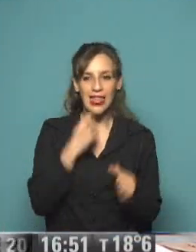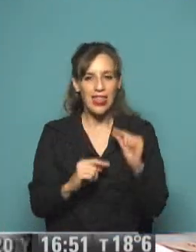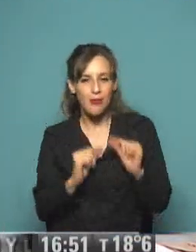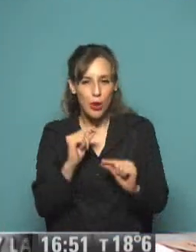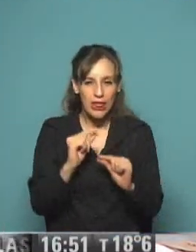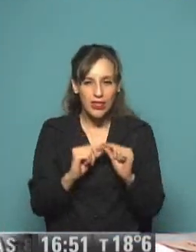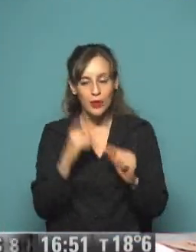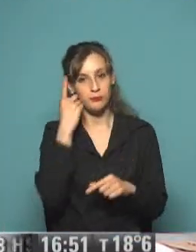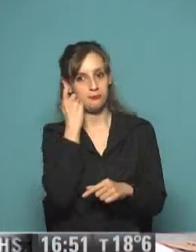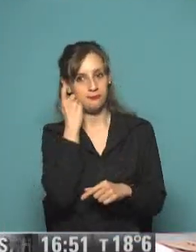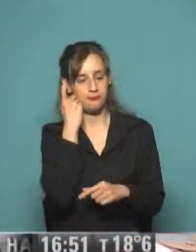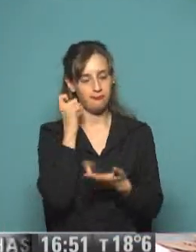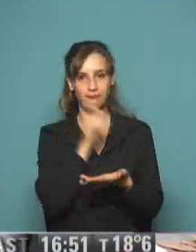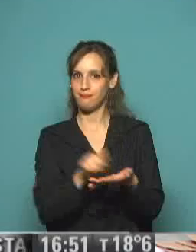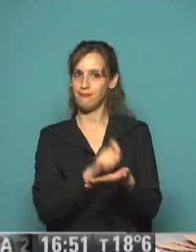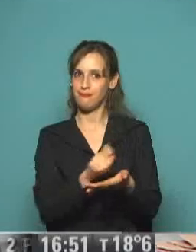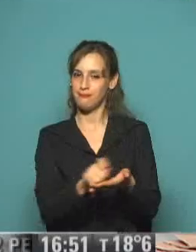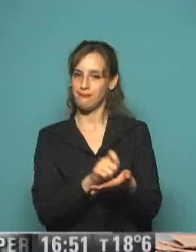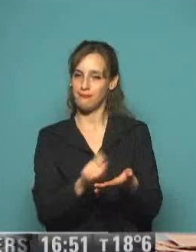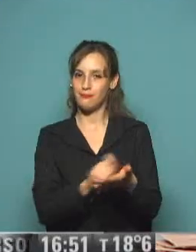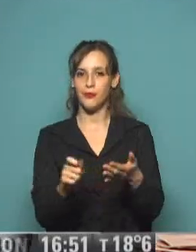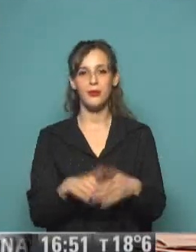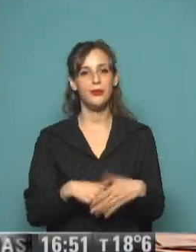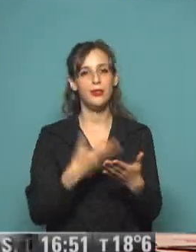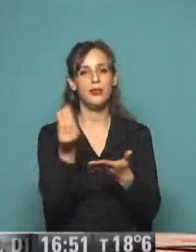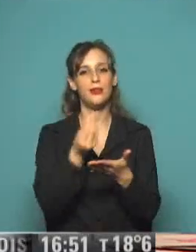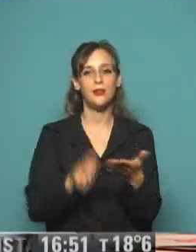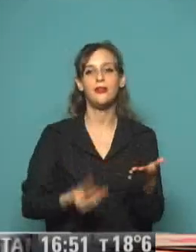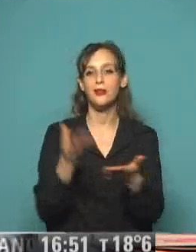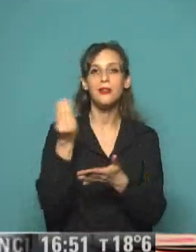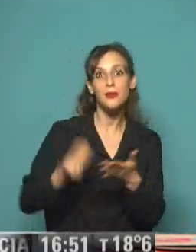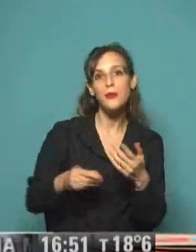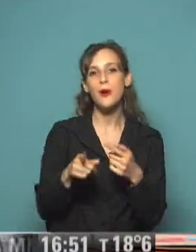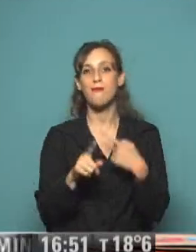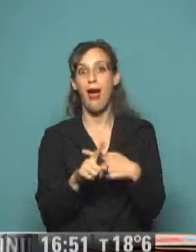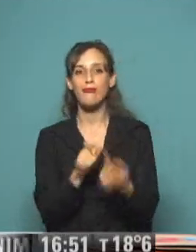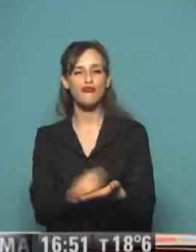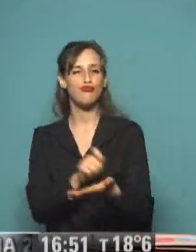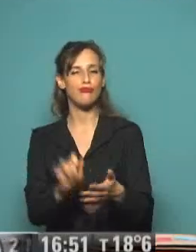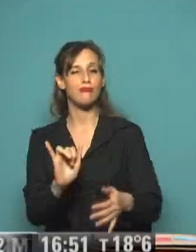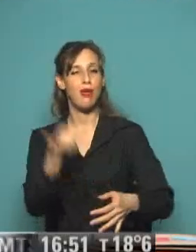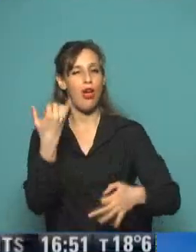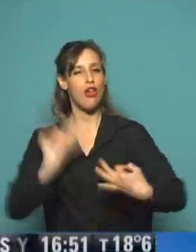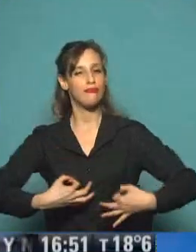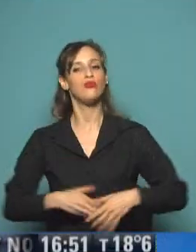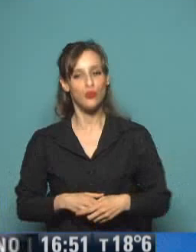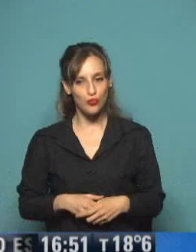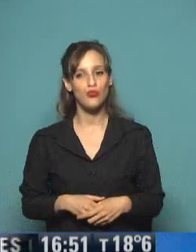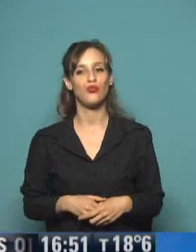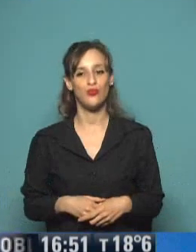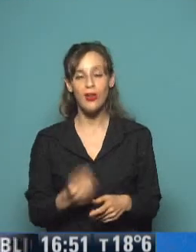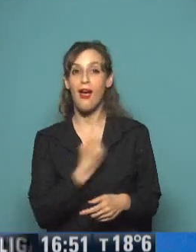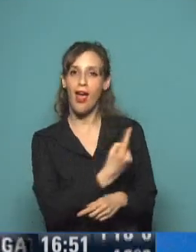y mandamos así con estos dibujos preciosos la mejor presentación. Sí, ¿no es por cierto? Favor. De cada uno